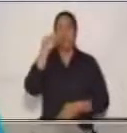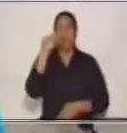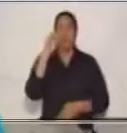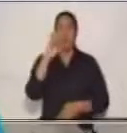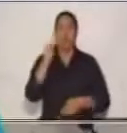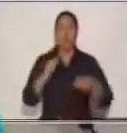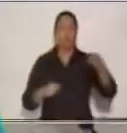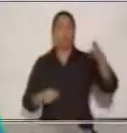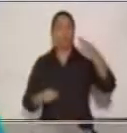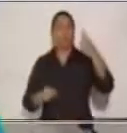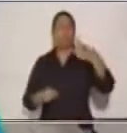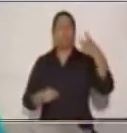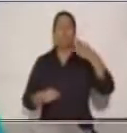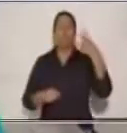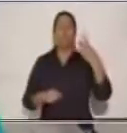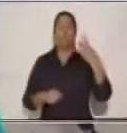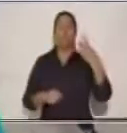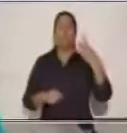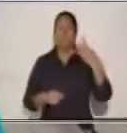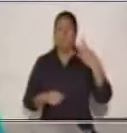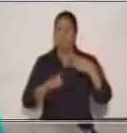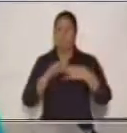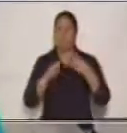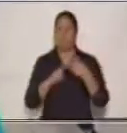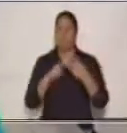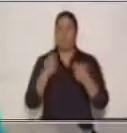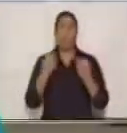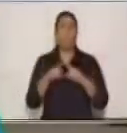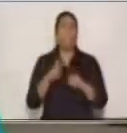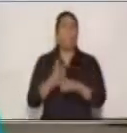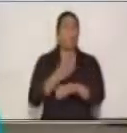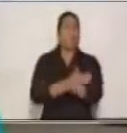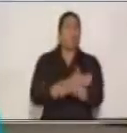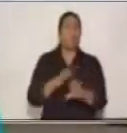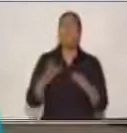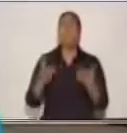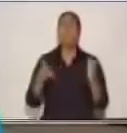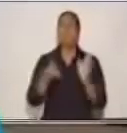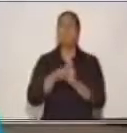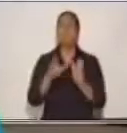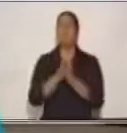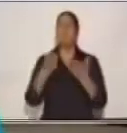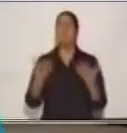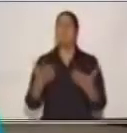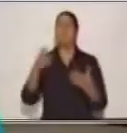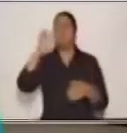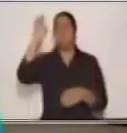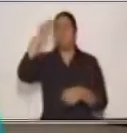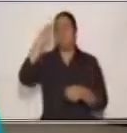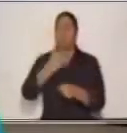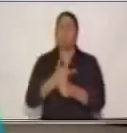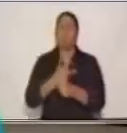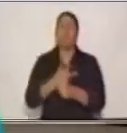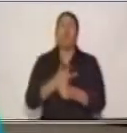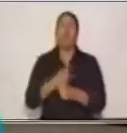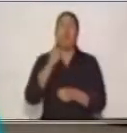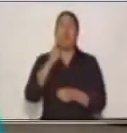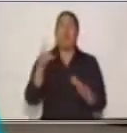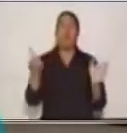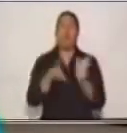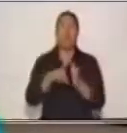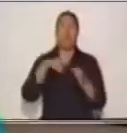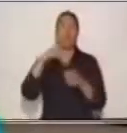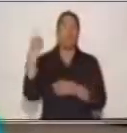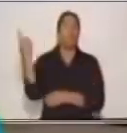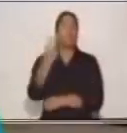¿qué es la Constitución Política de la República de Guatemala? Se considera como la ley fundamental del Estado, de la nación,